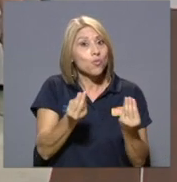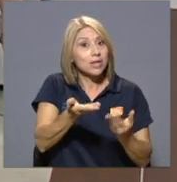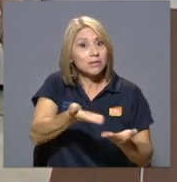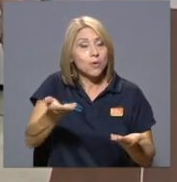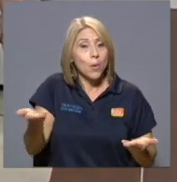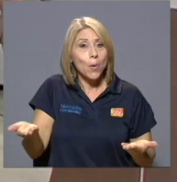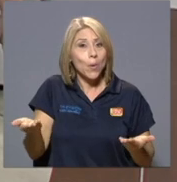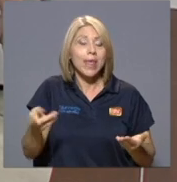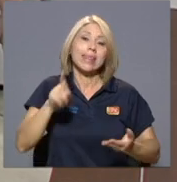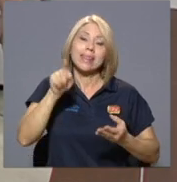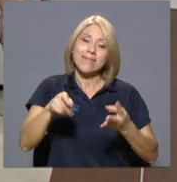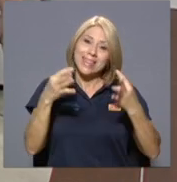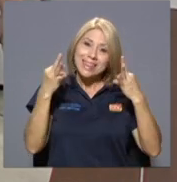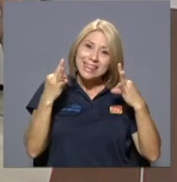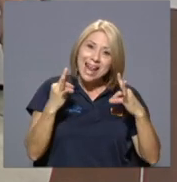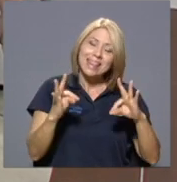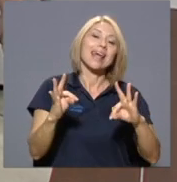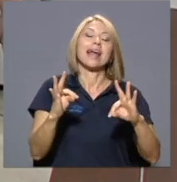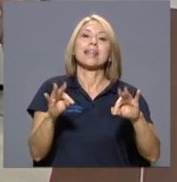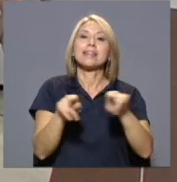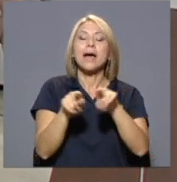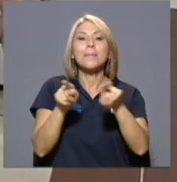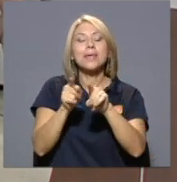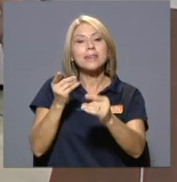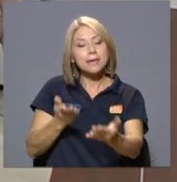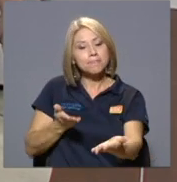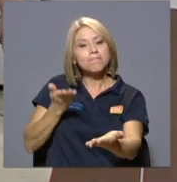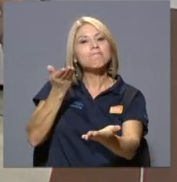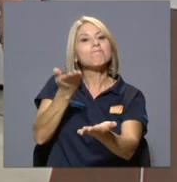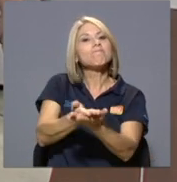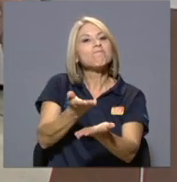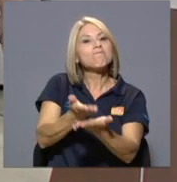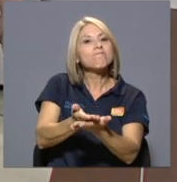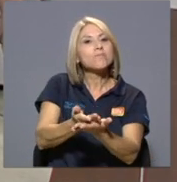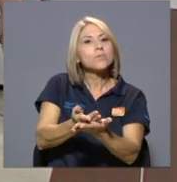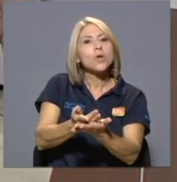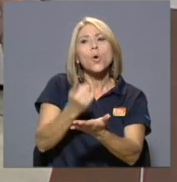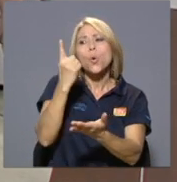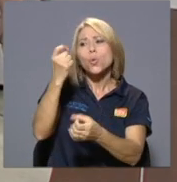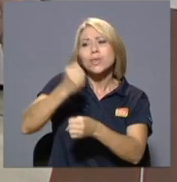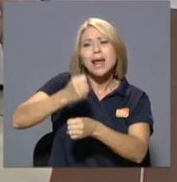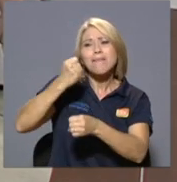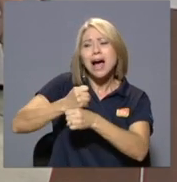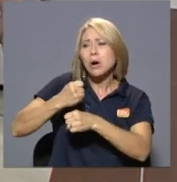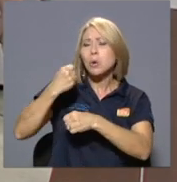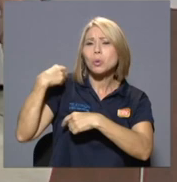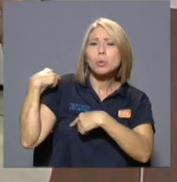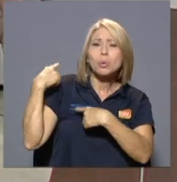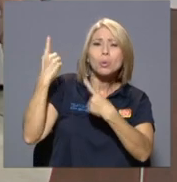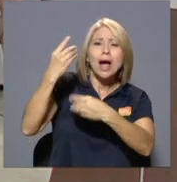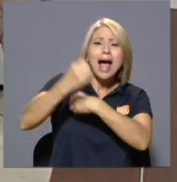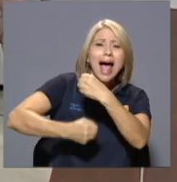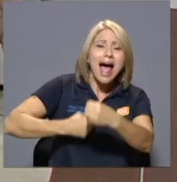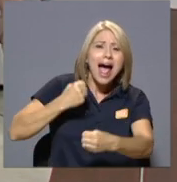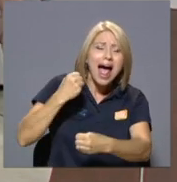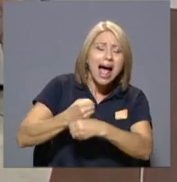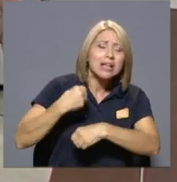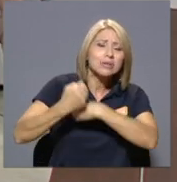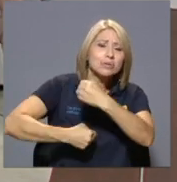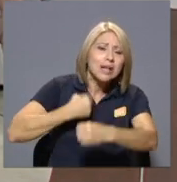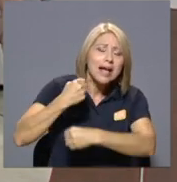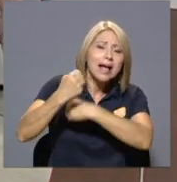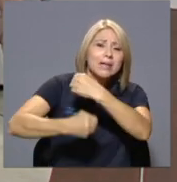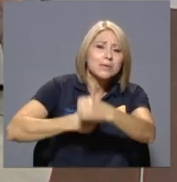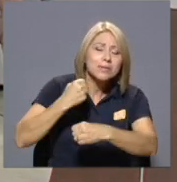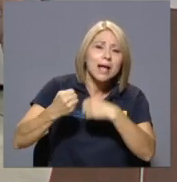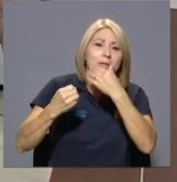de poner sobre la mesa un trabajo que viene haciendo de años Astrodomes, y que creo que ha logrado grandes reivindicaciones en el